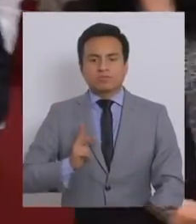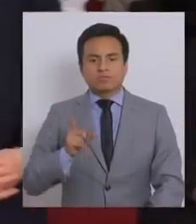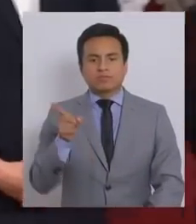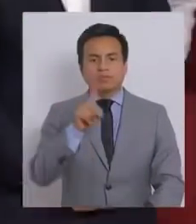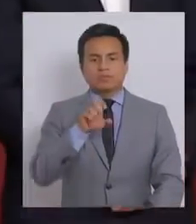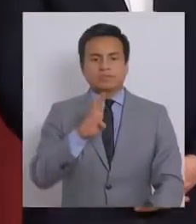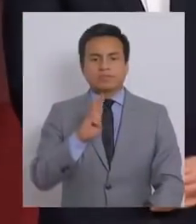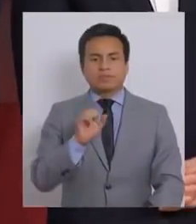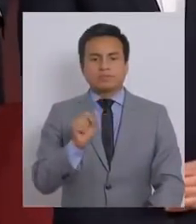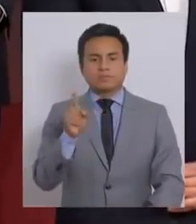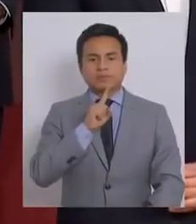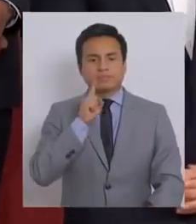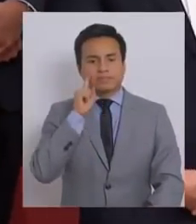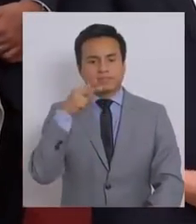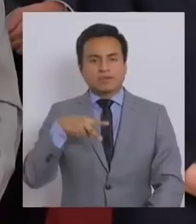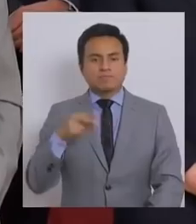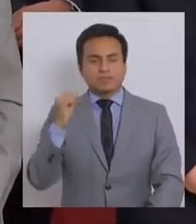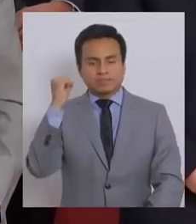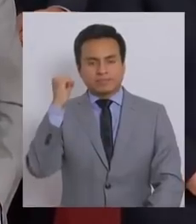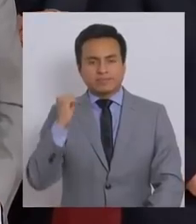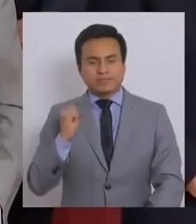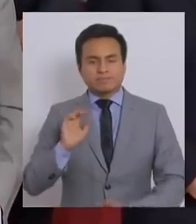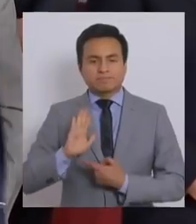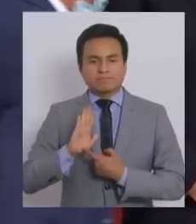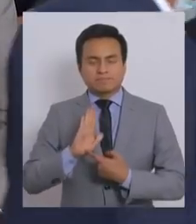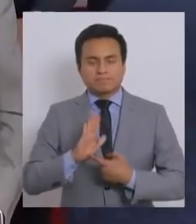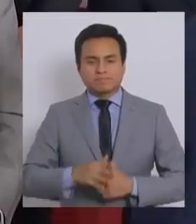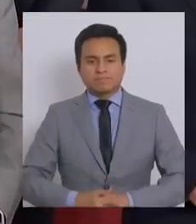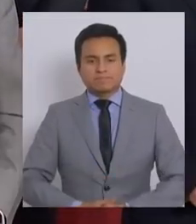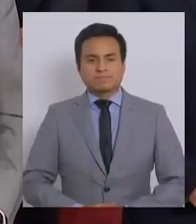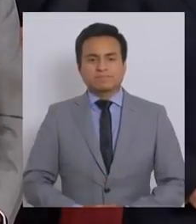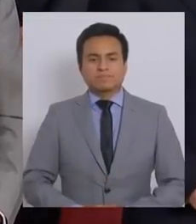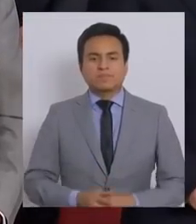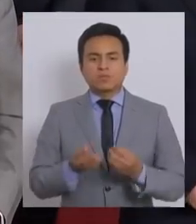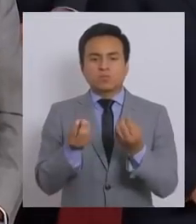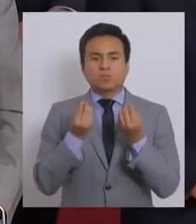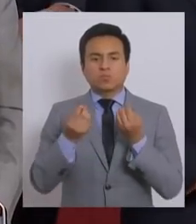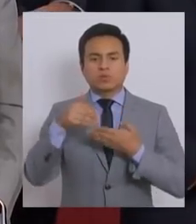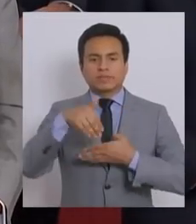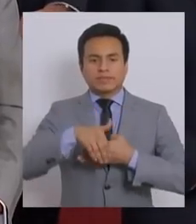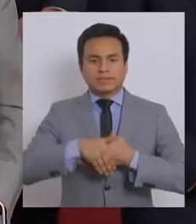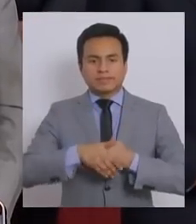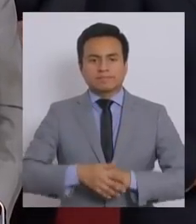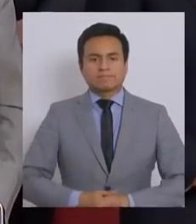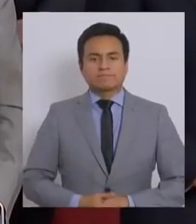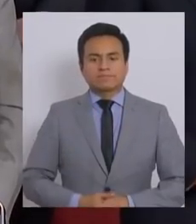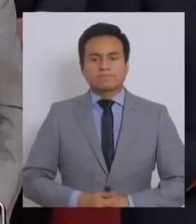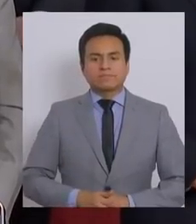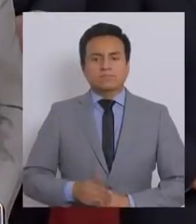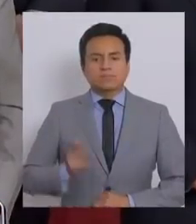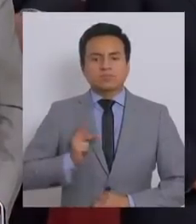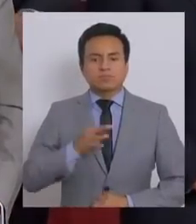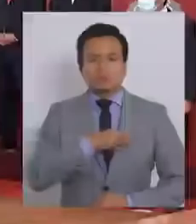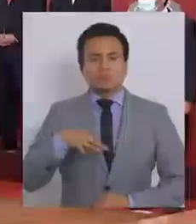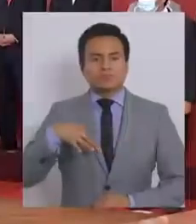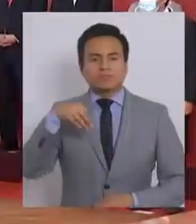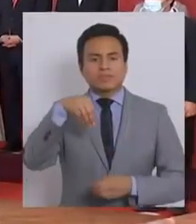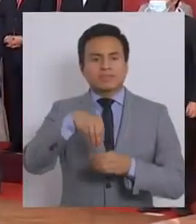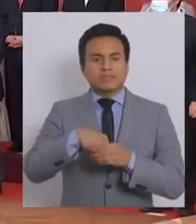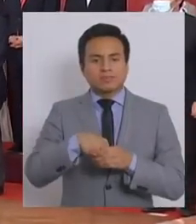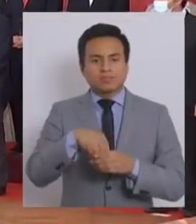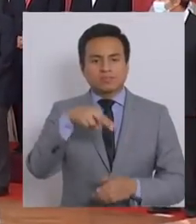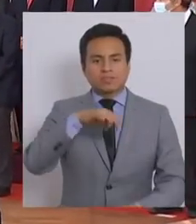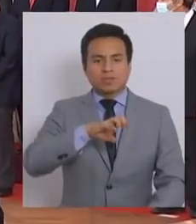a este nuevo ministro que se suma a su gabinete. Muy buenas tardes, señor ministro del Interior,